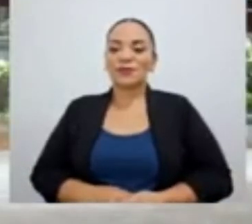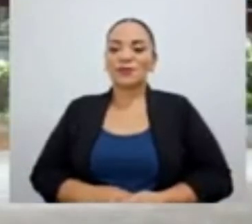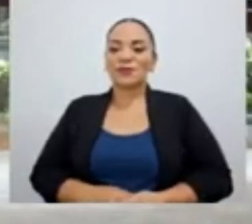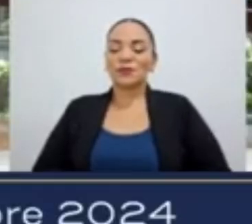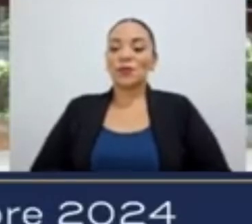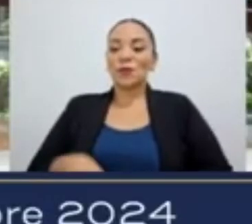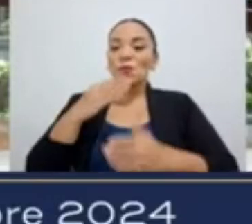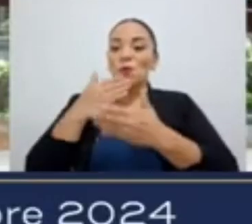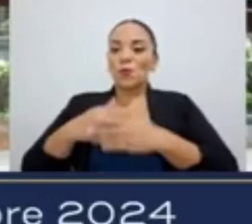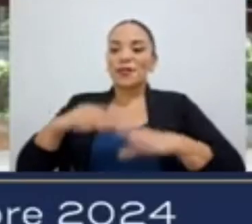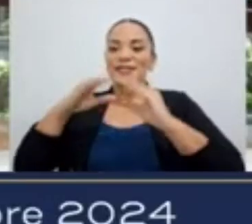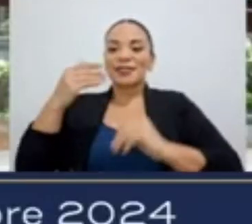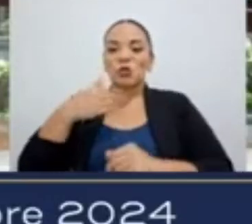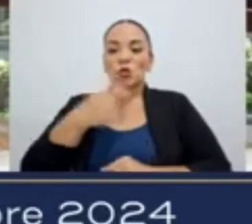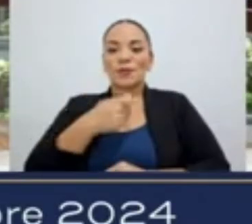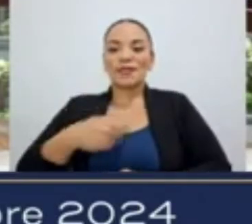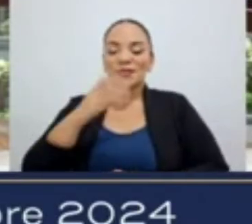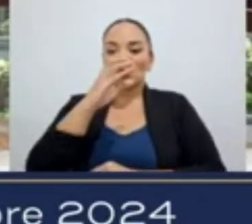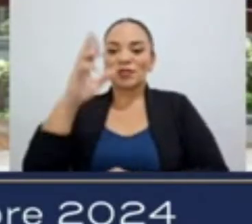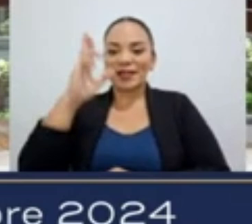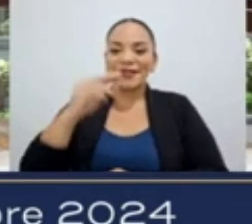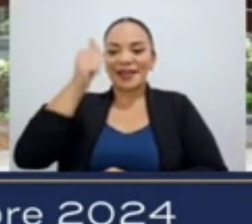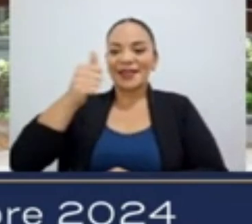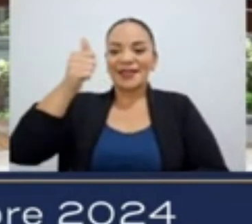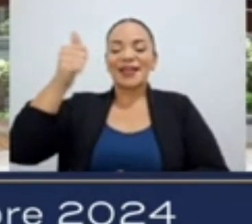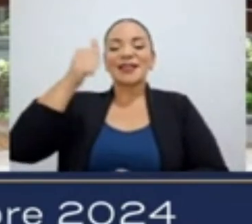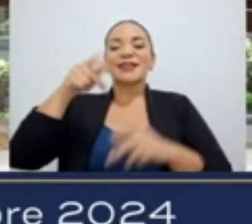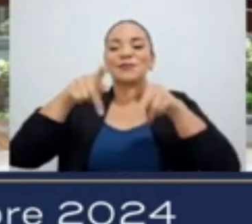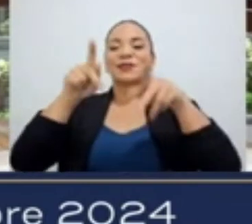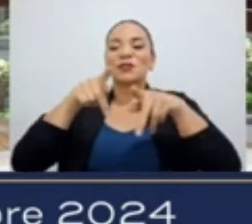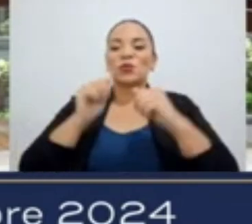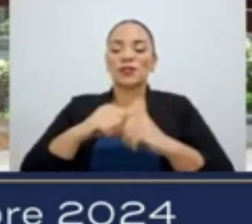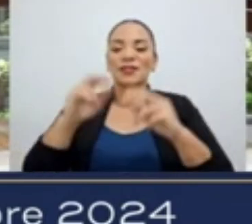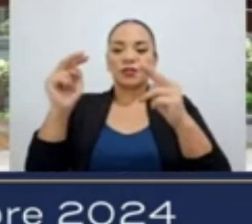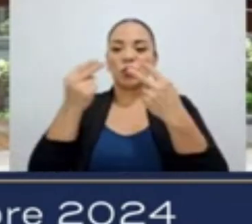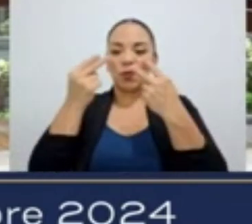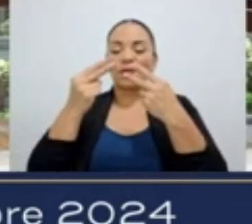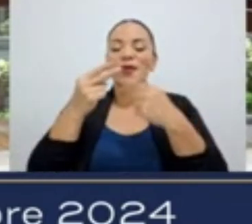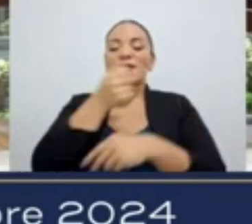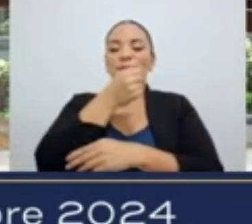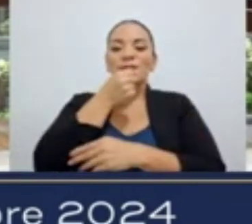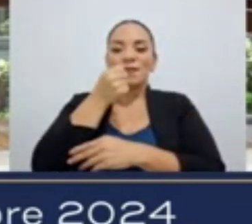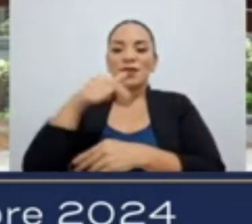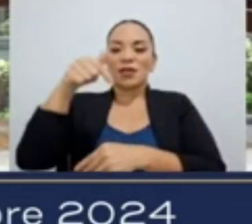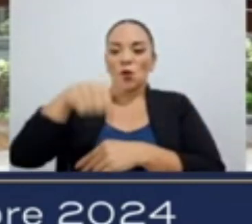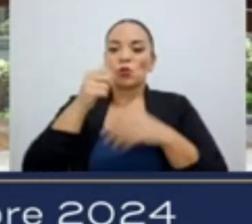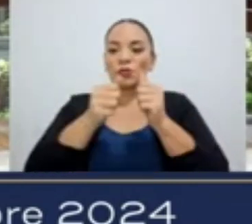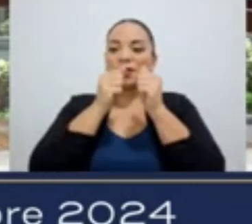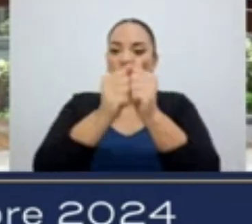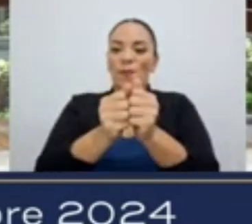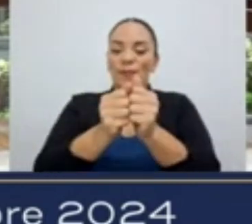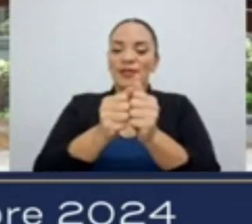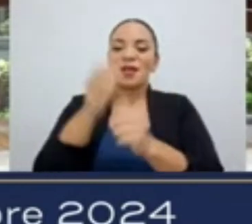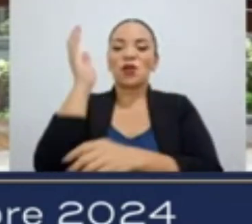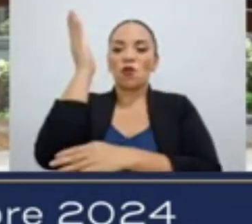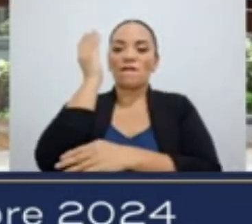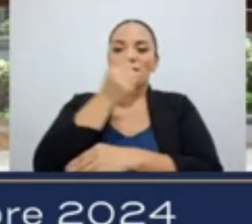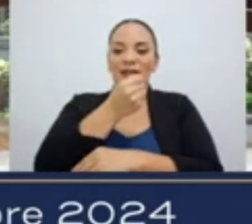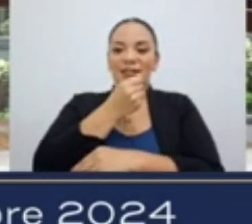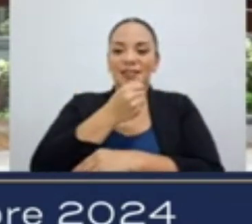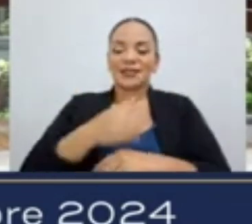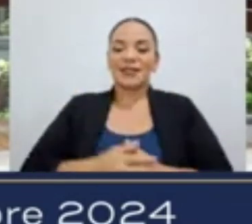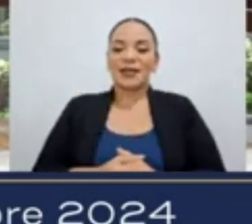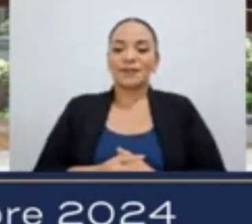Buenas tardes al presidente de la República, jerarcas, ciudadanos y medios de comunicación que nos acompañan en esta conferencia de